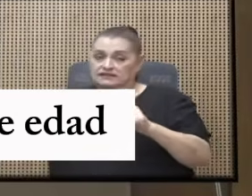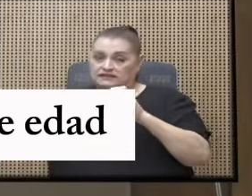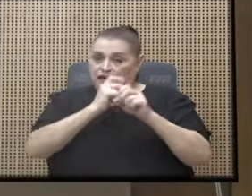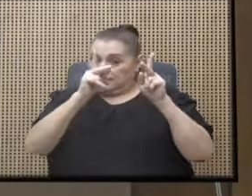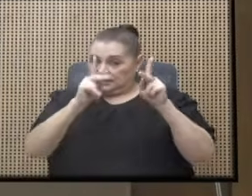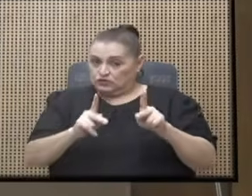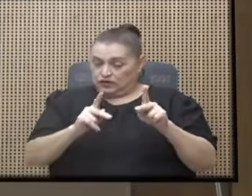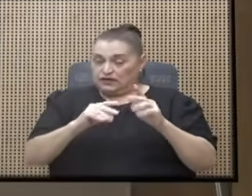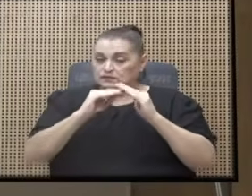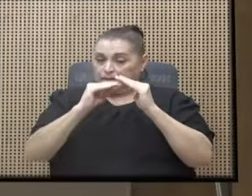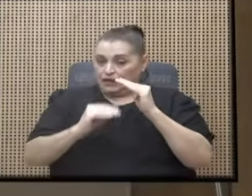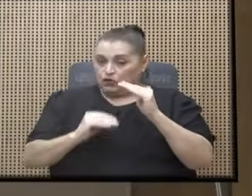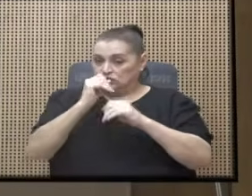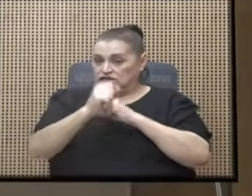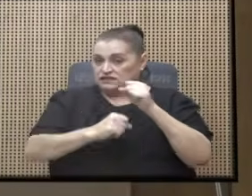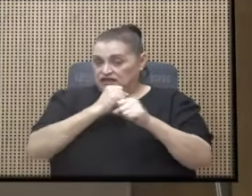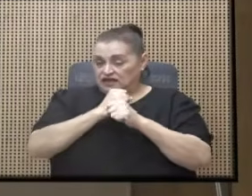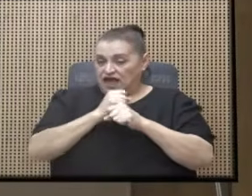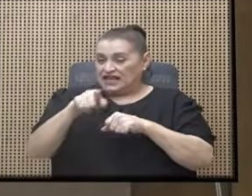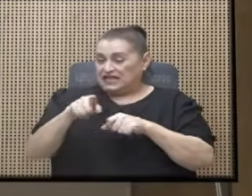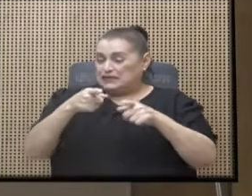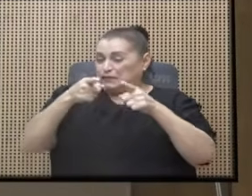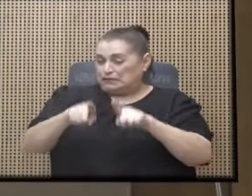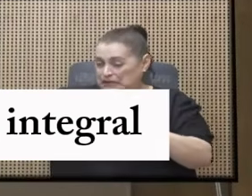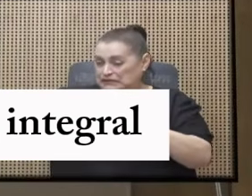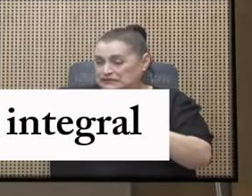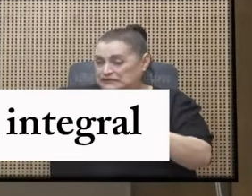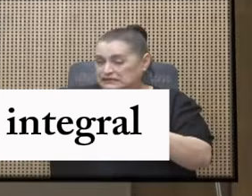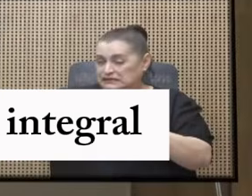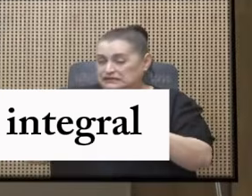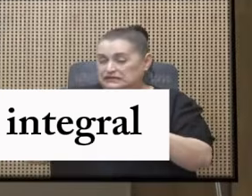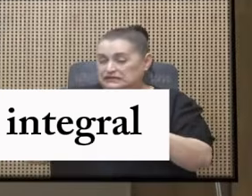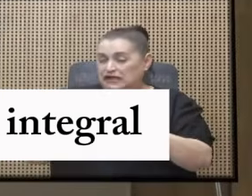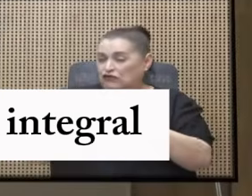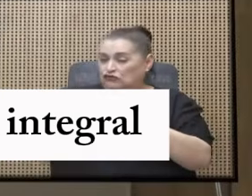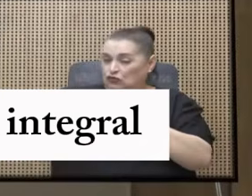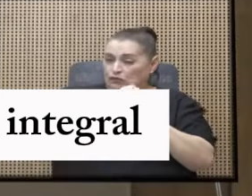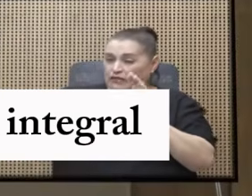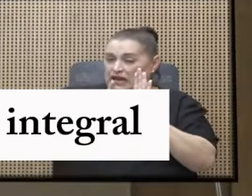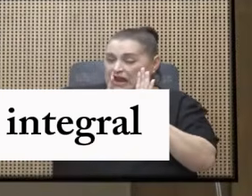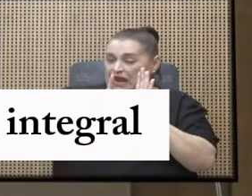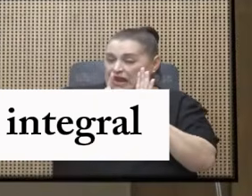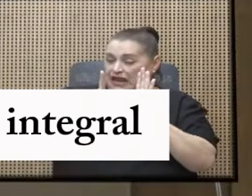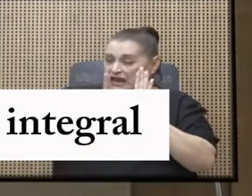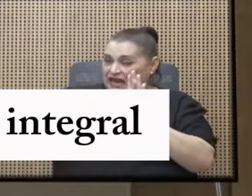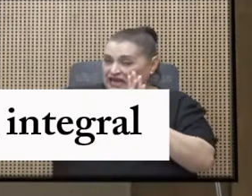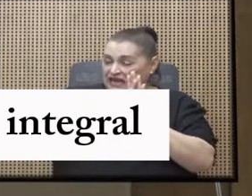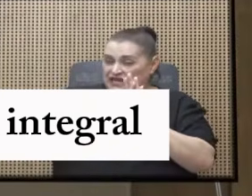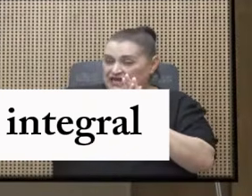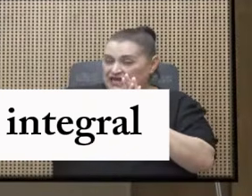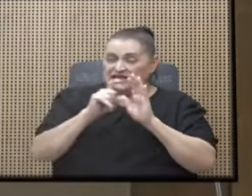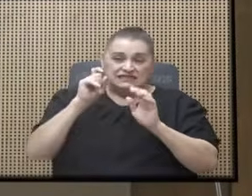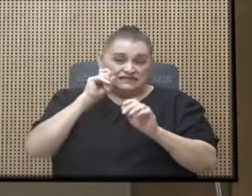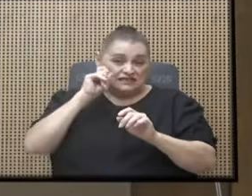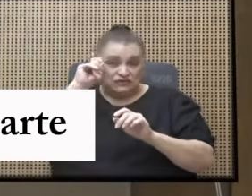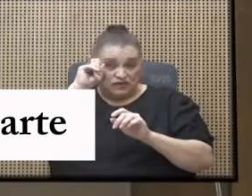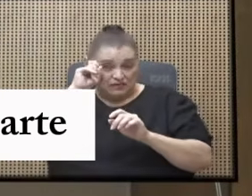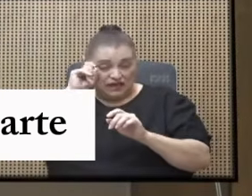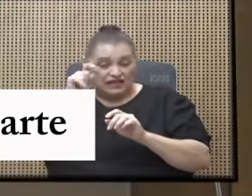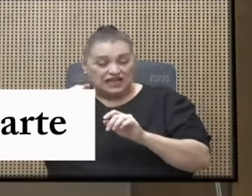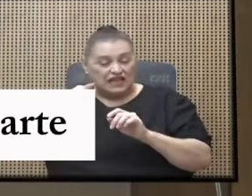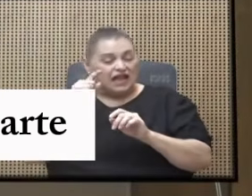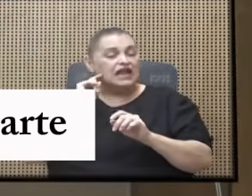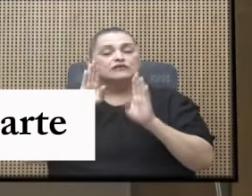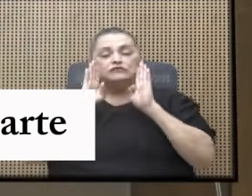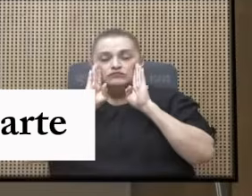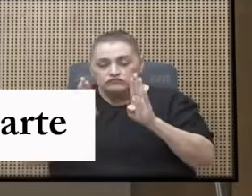menores de edad, víctimas de delitos sexuales, un acompañamiento y abordaje institucional integral durante